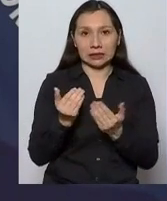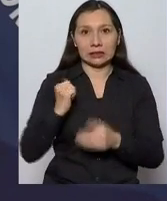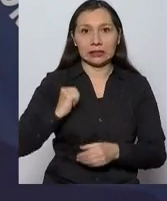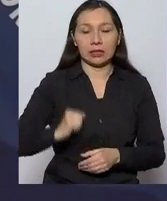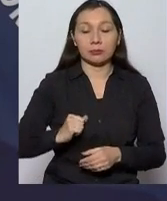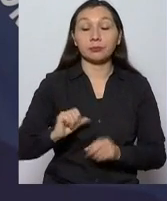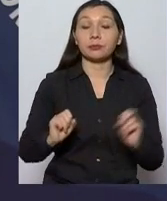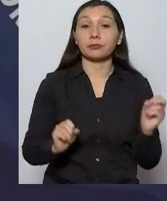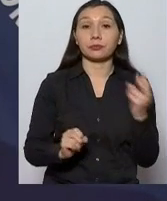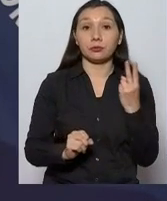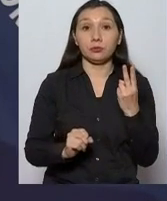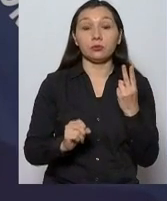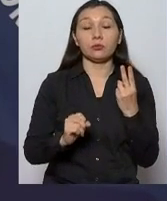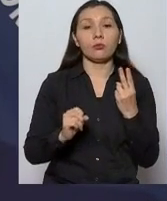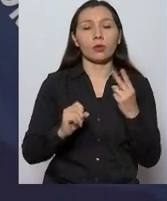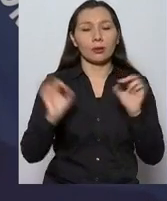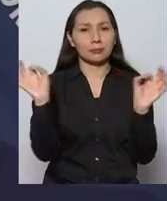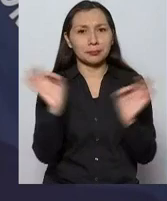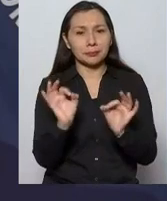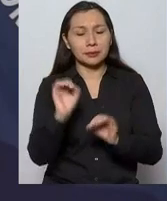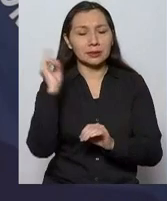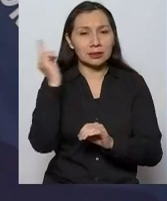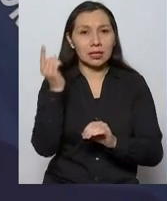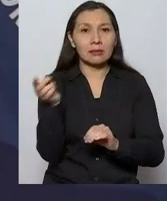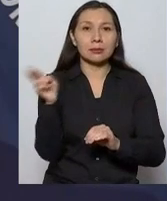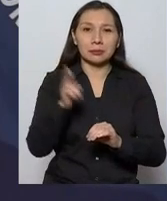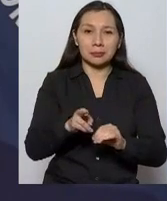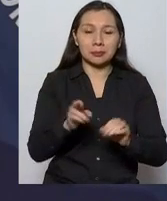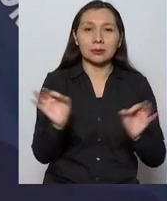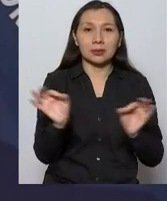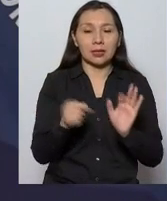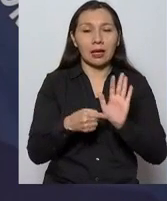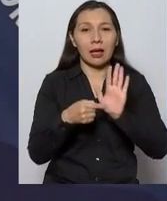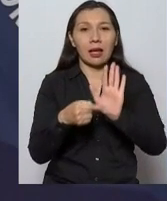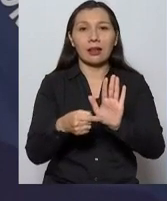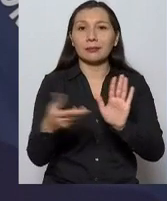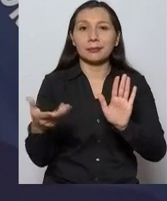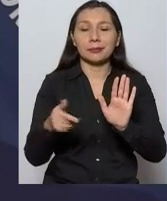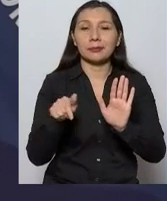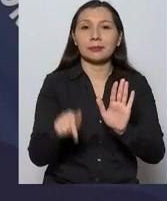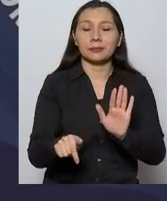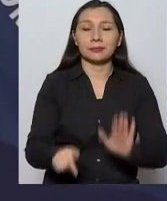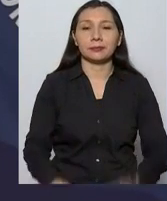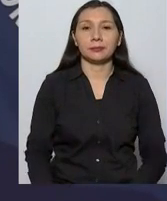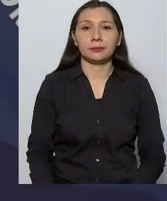segundo general que quiero enfatizar es que